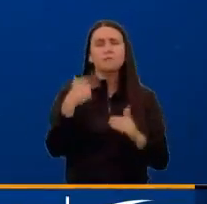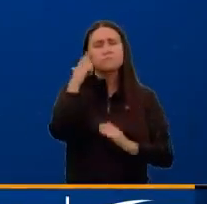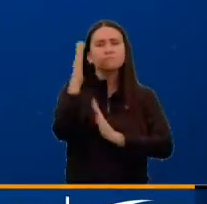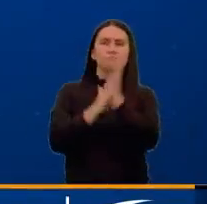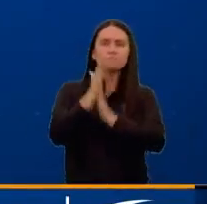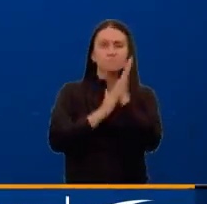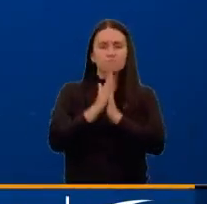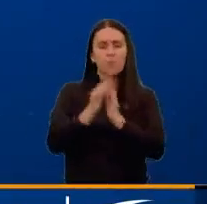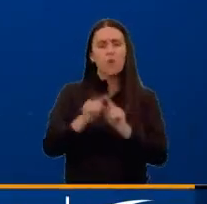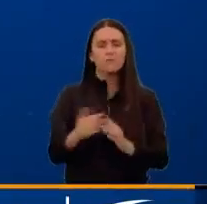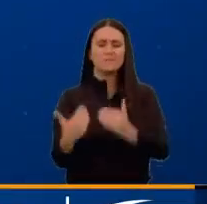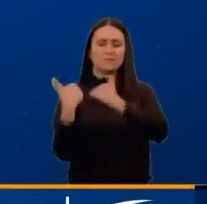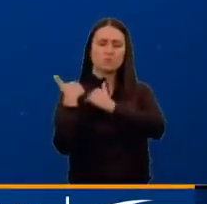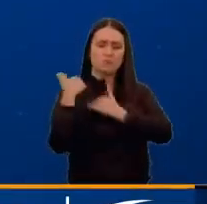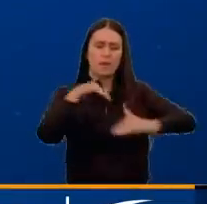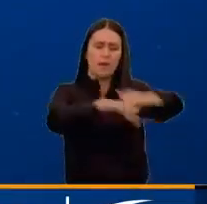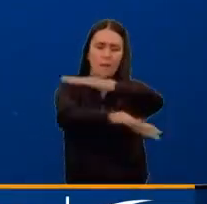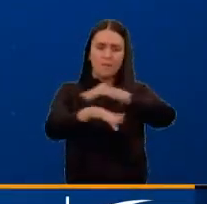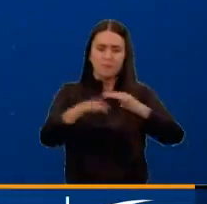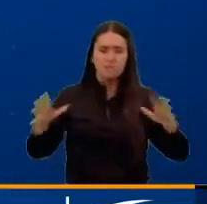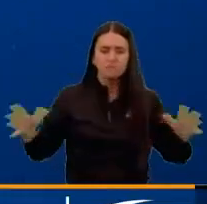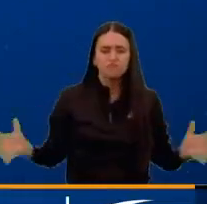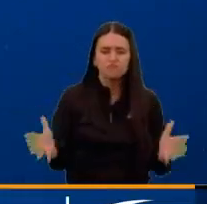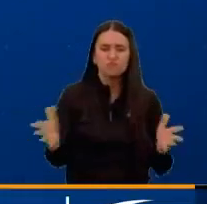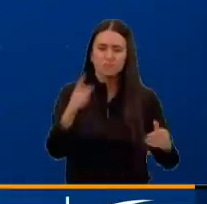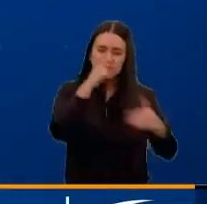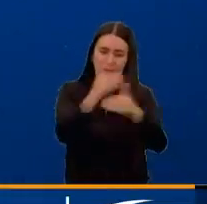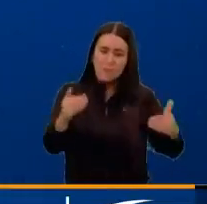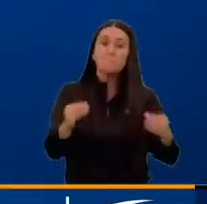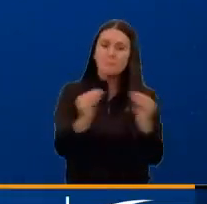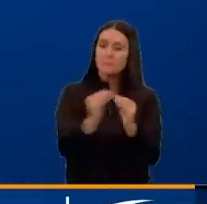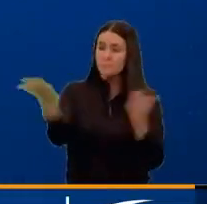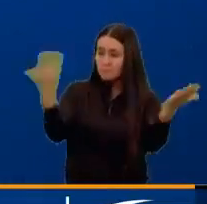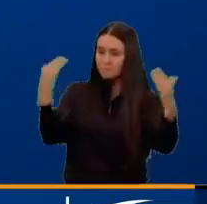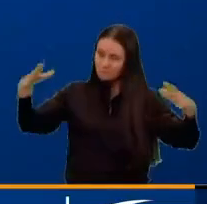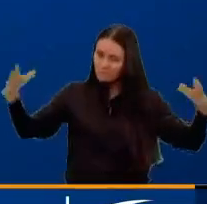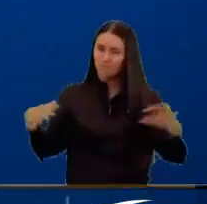responsabilidad ambiental, inspirando a otros a unirse a la causa.